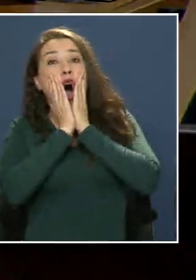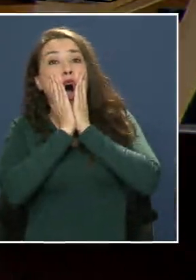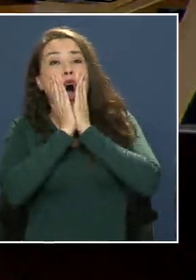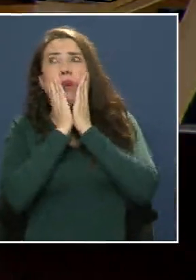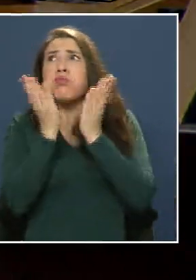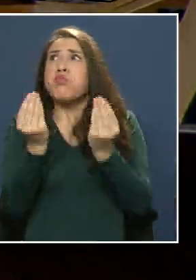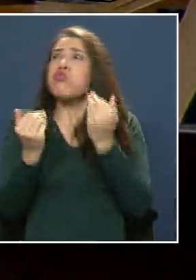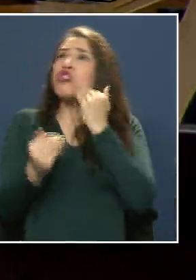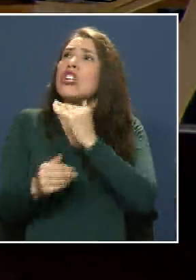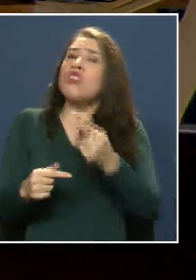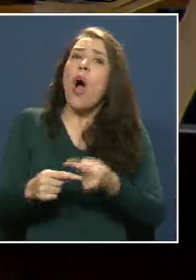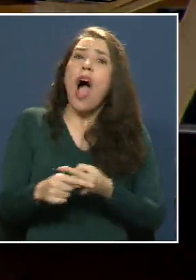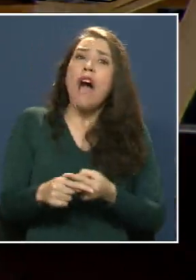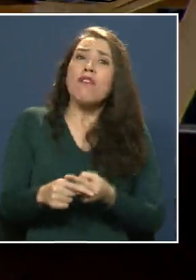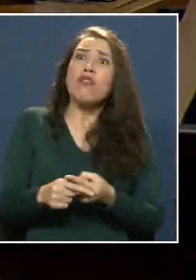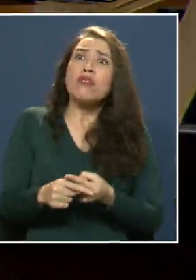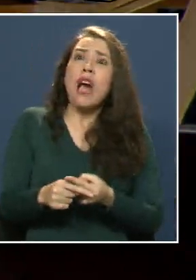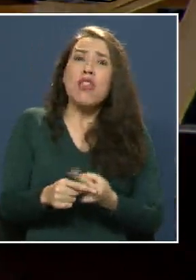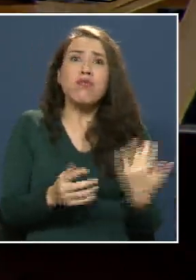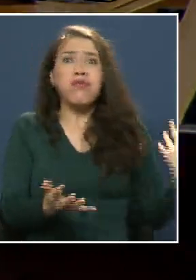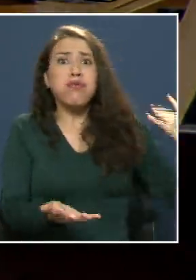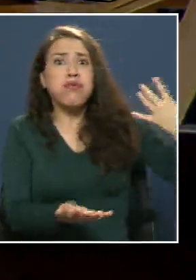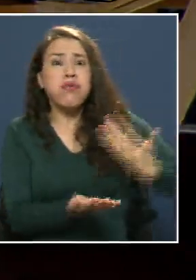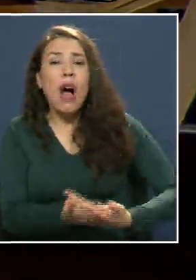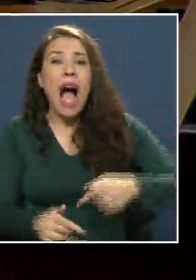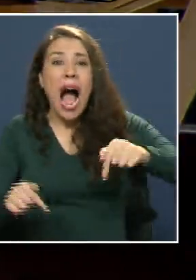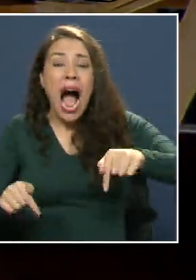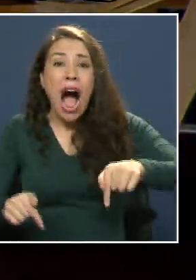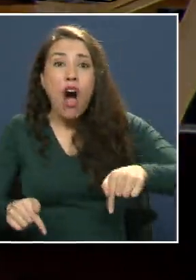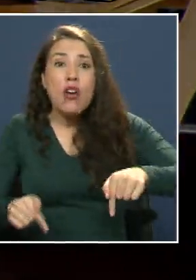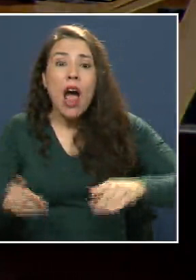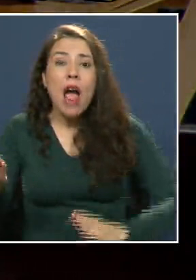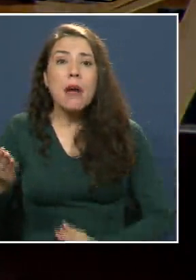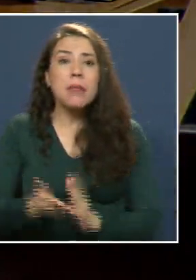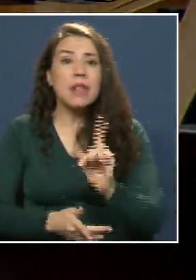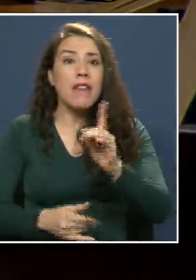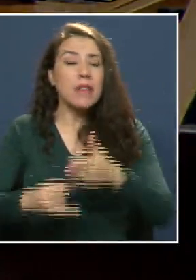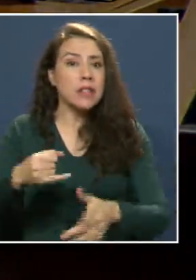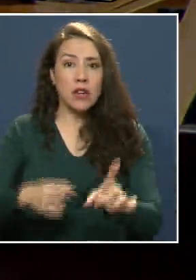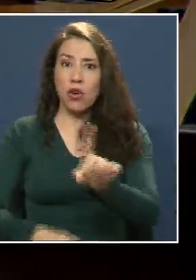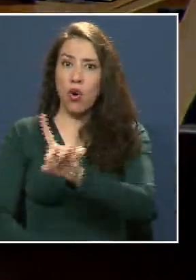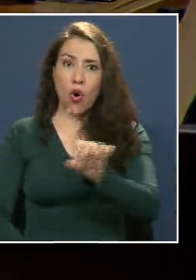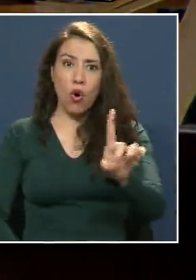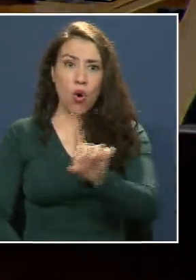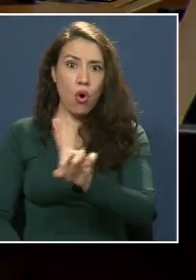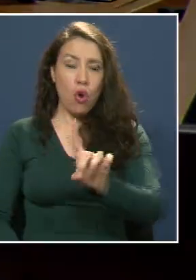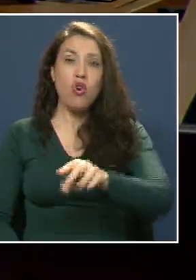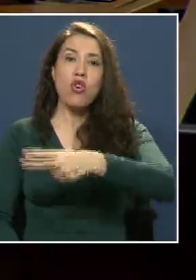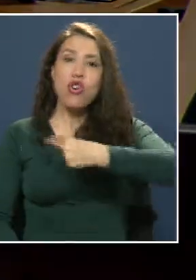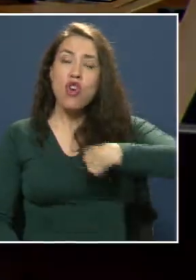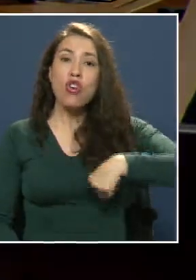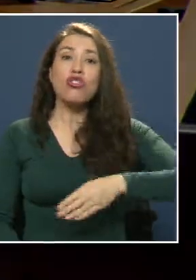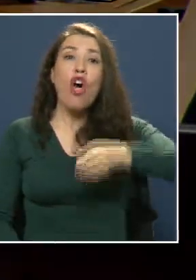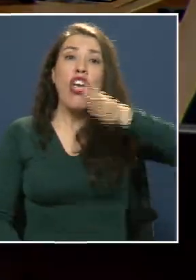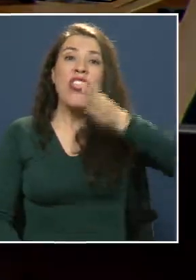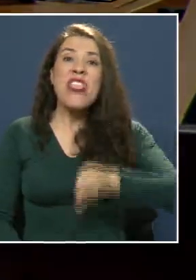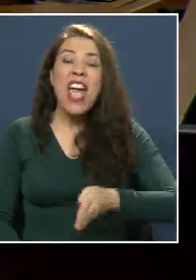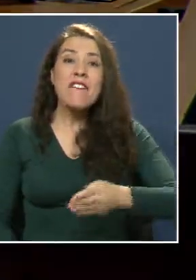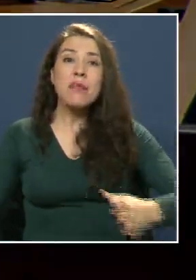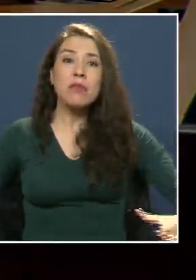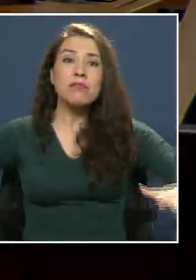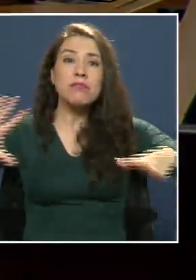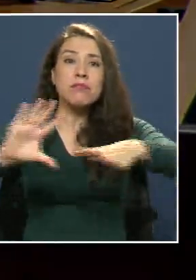niños abusados hubo en este país? Y recién de ahora es imprescriptible esto. No, nosotros tenemos un deber de